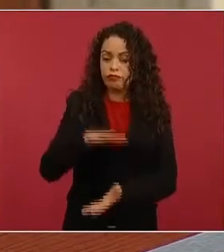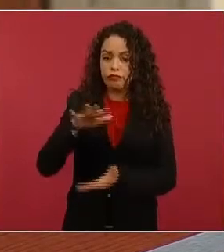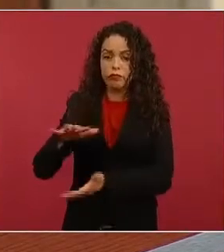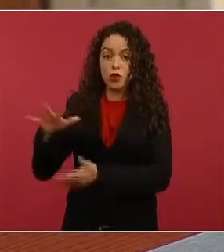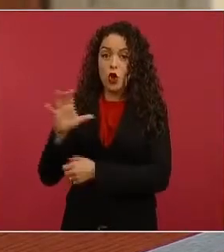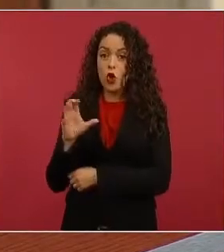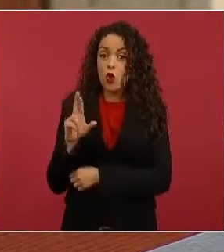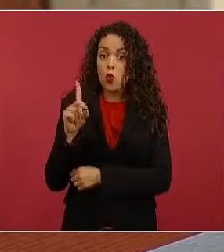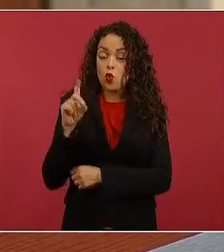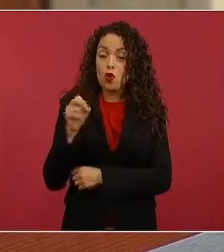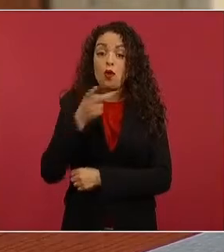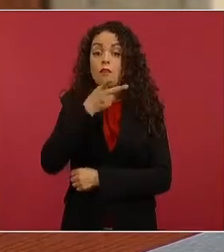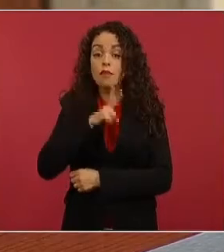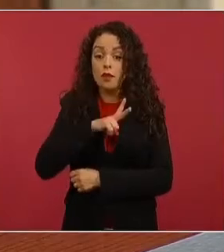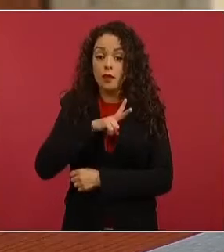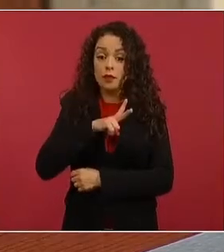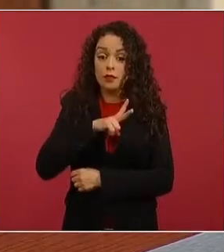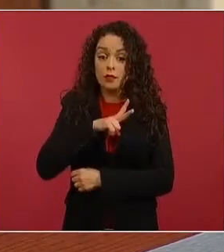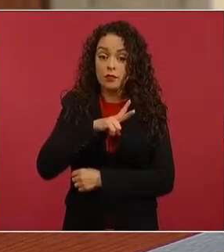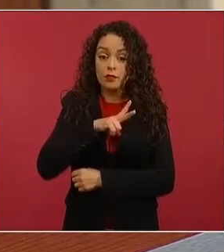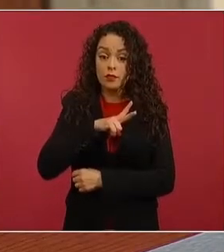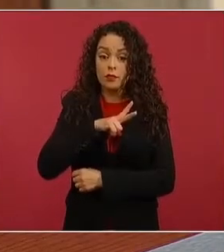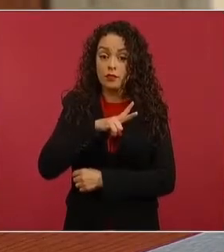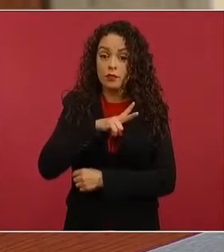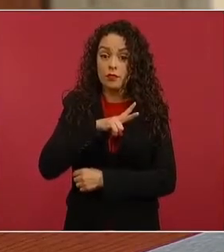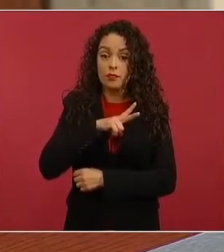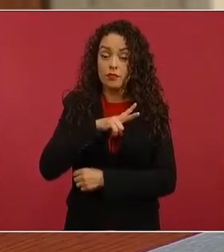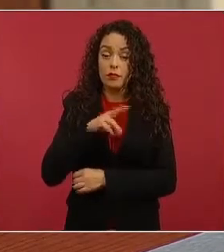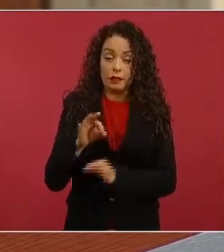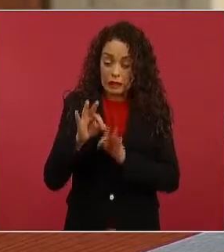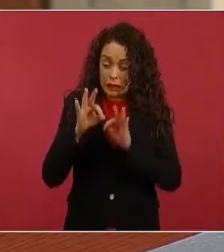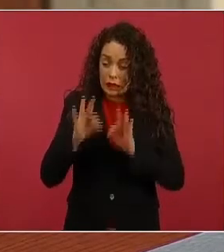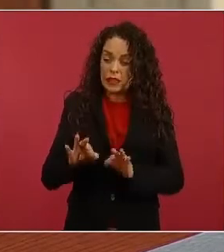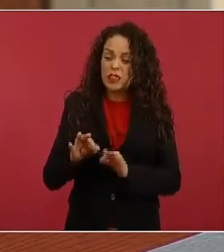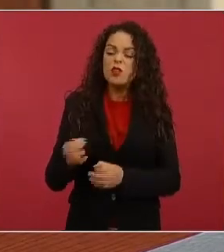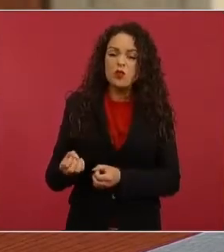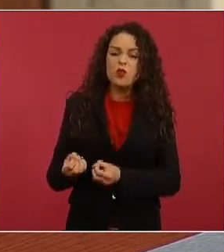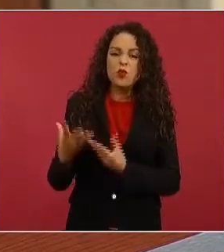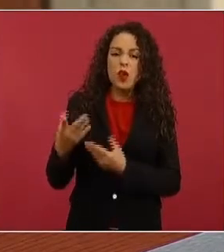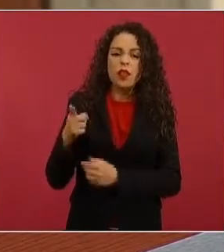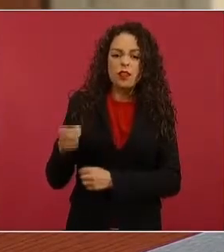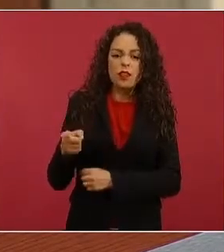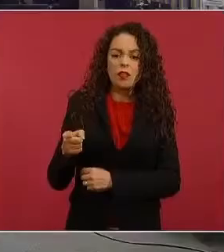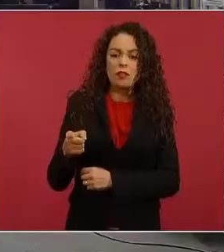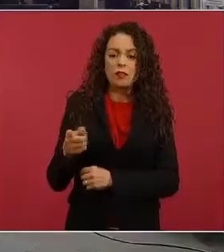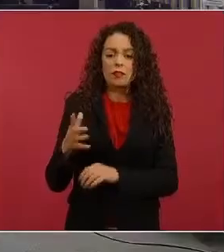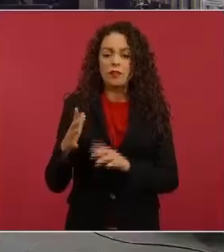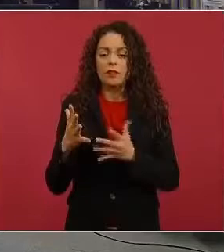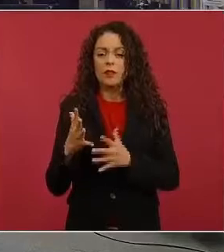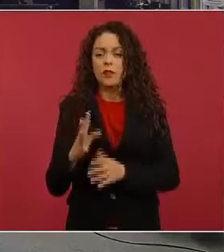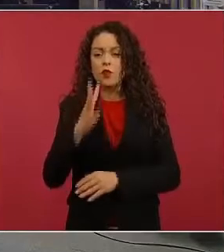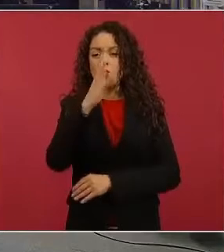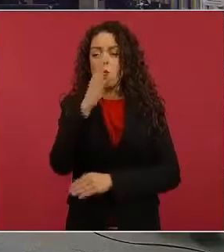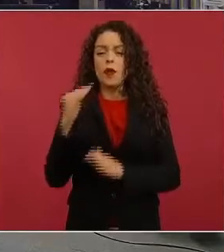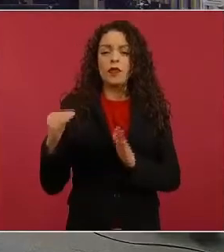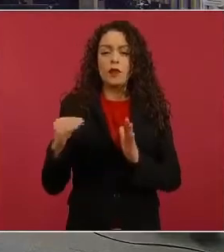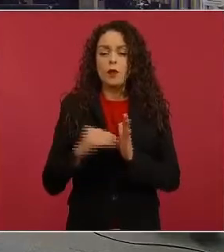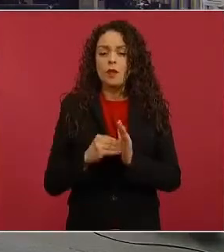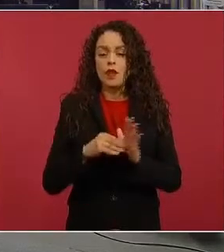crudo equivalente, es decir, un valor presente neto estimado en